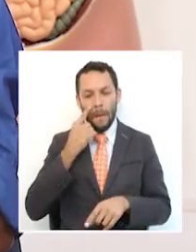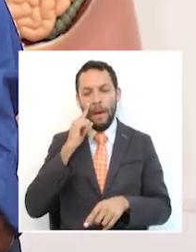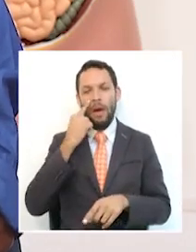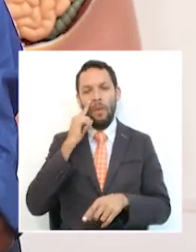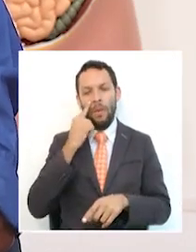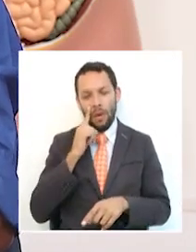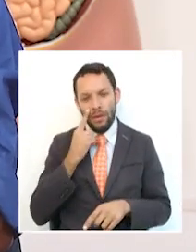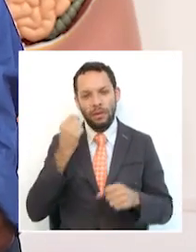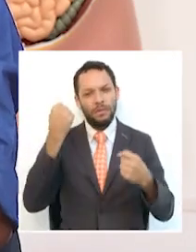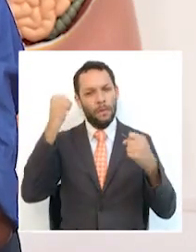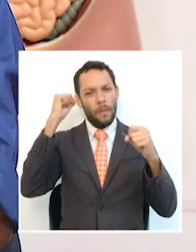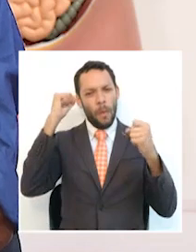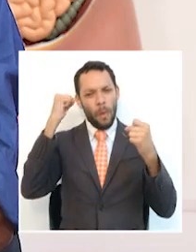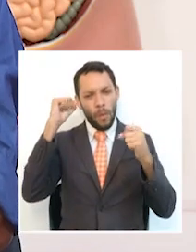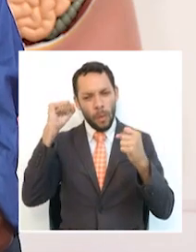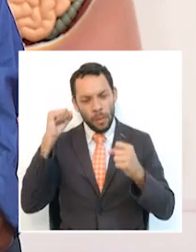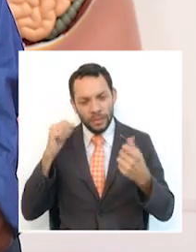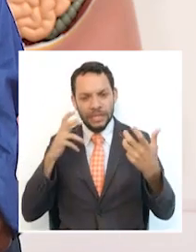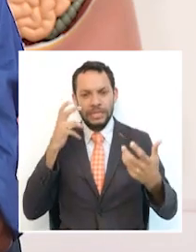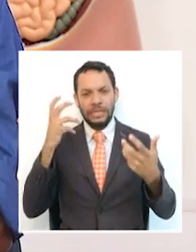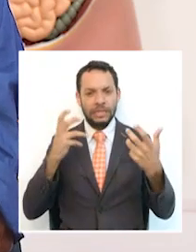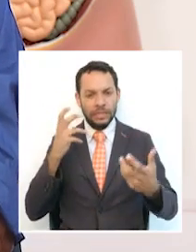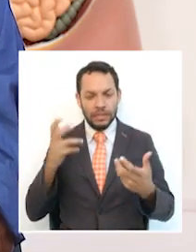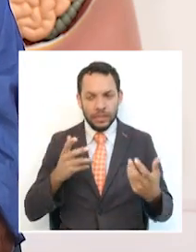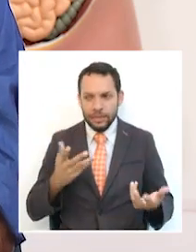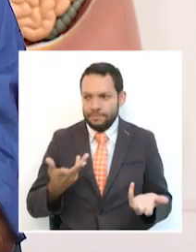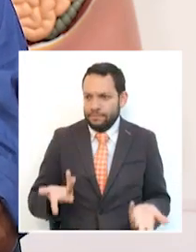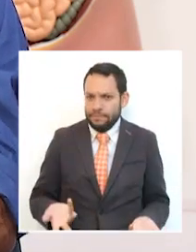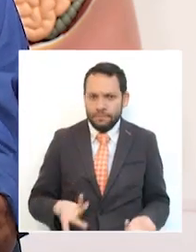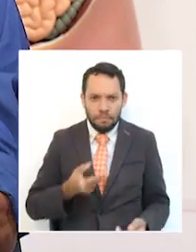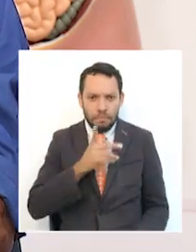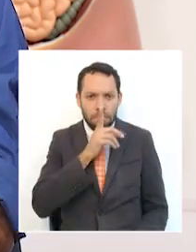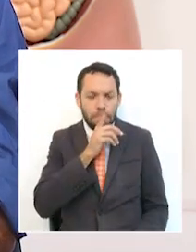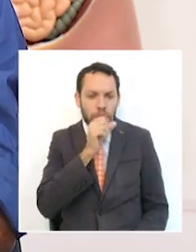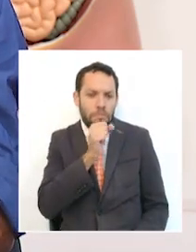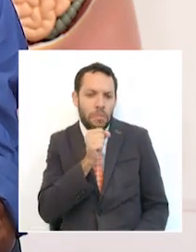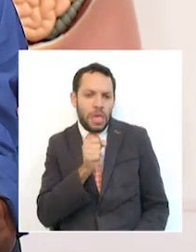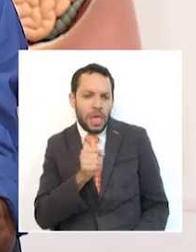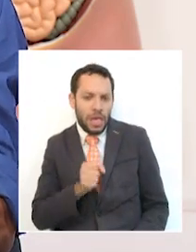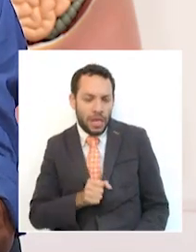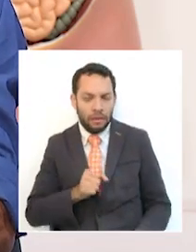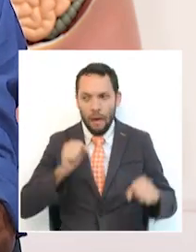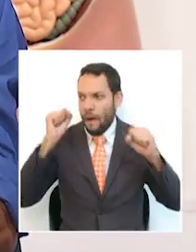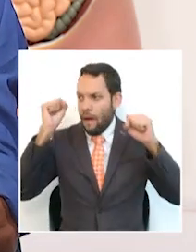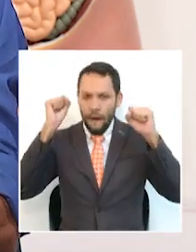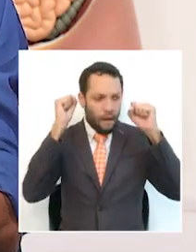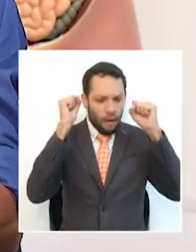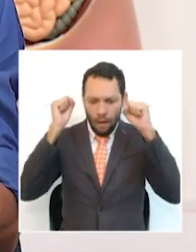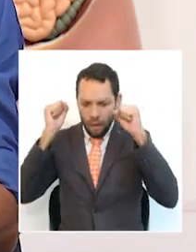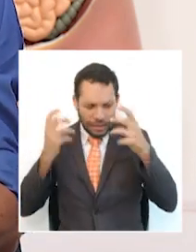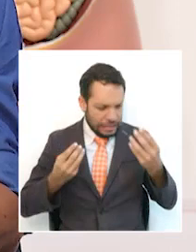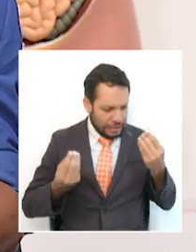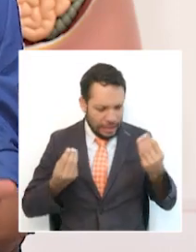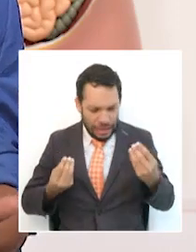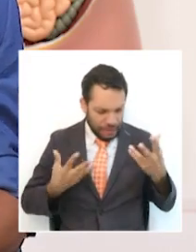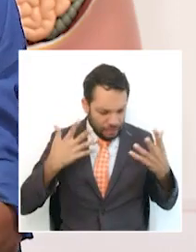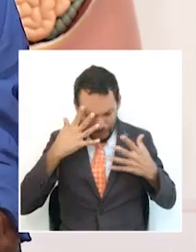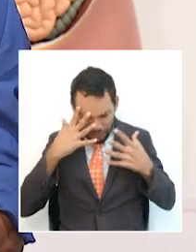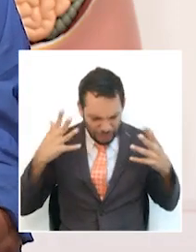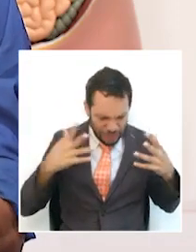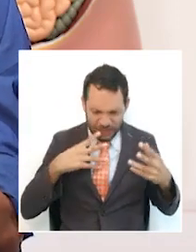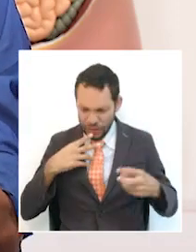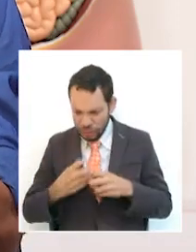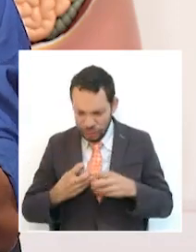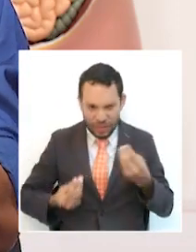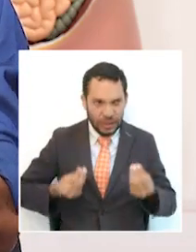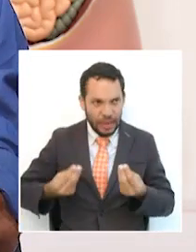en estos momentos muy deprimida y no es justo pues un adulto mayor que está en caos estaba desesperado y no encuentra